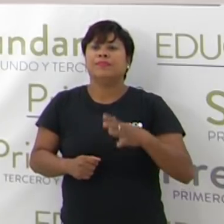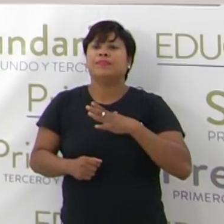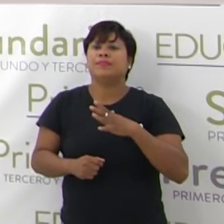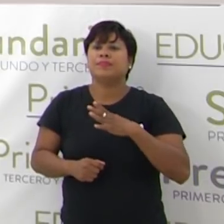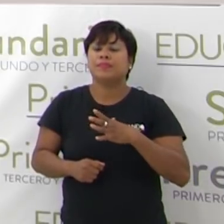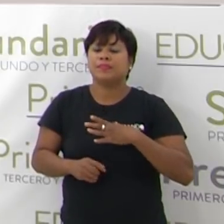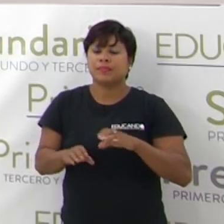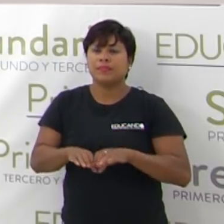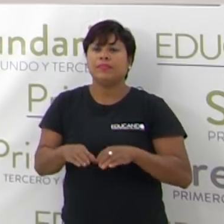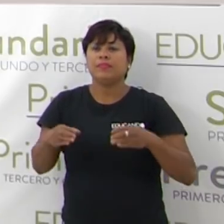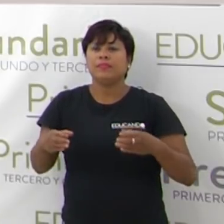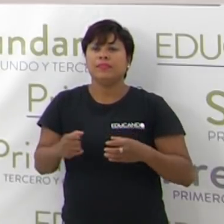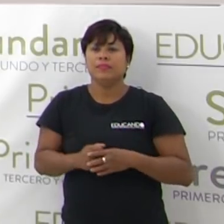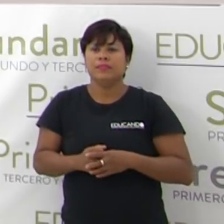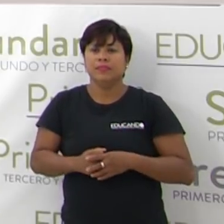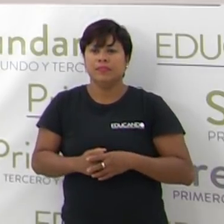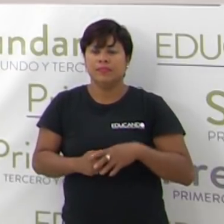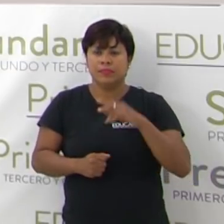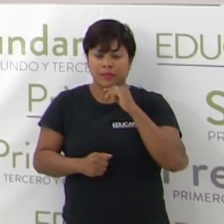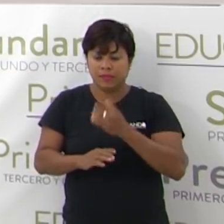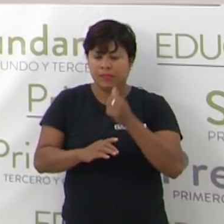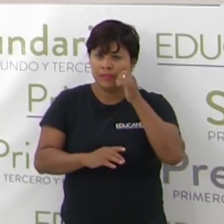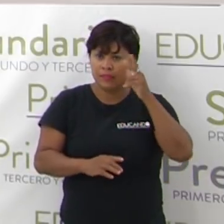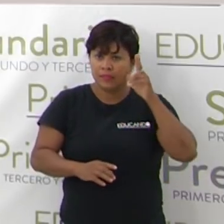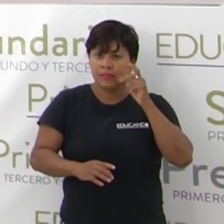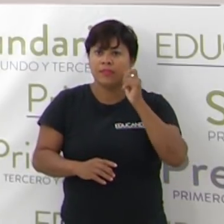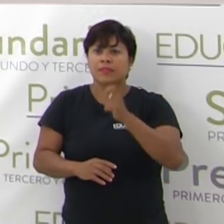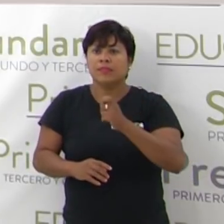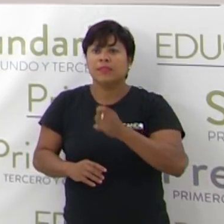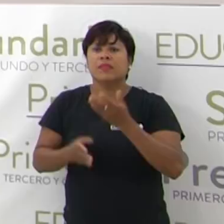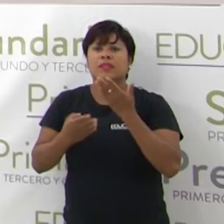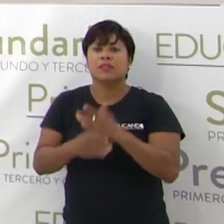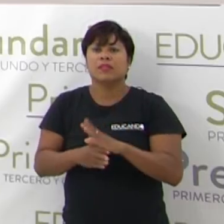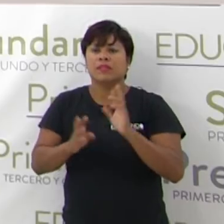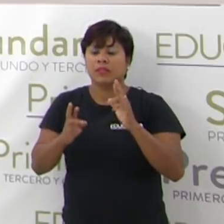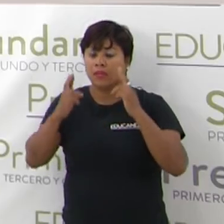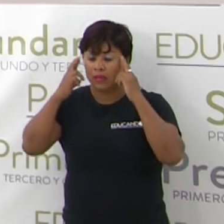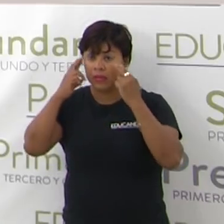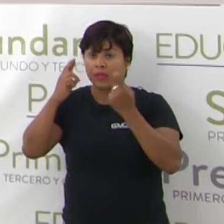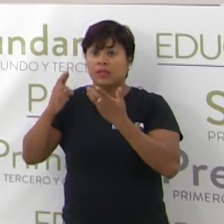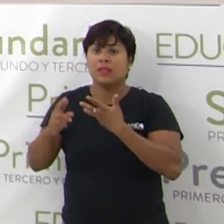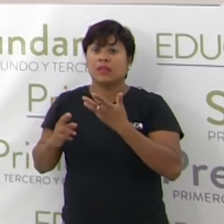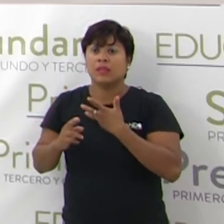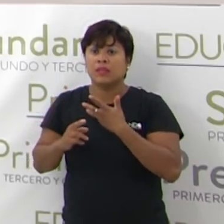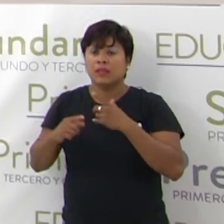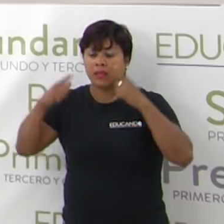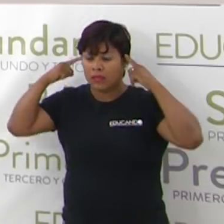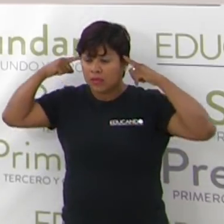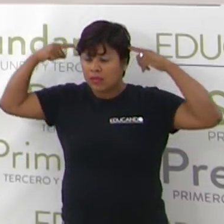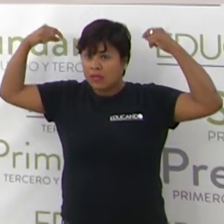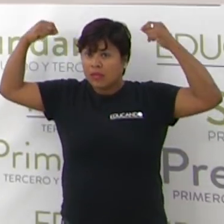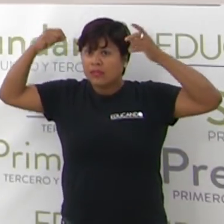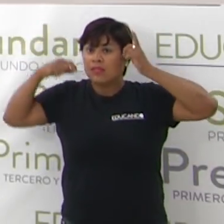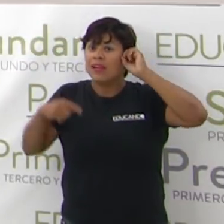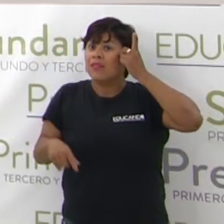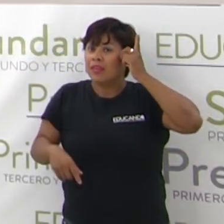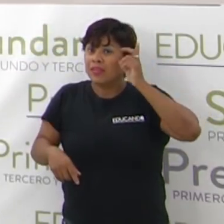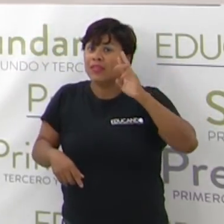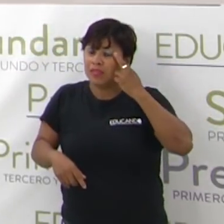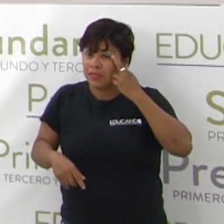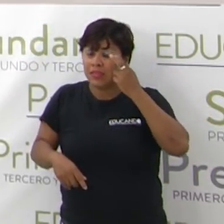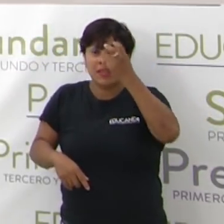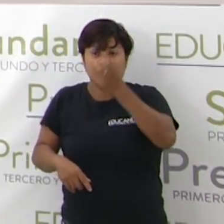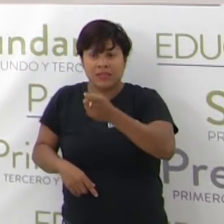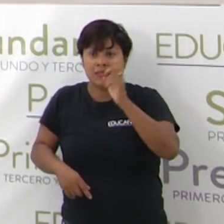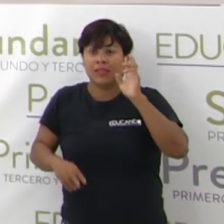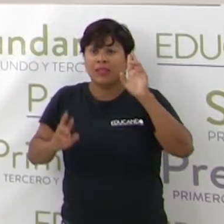Existe un cuento que les conté también hace unos días, que era sobre el rey que tenía orejas de caballo, ¿se acuerdan? Ese rey